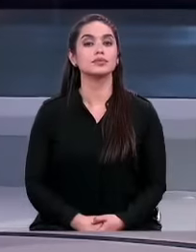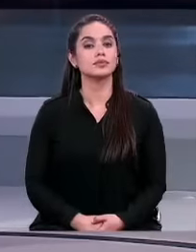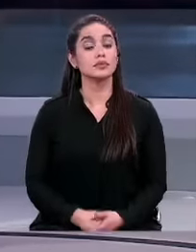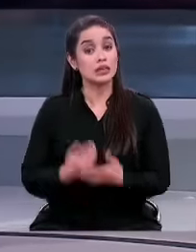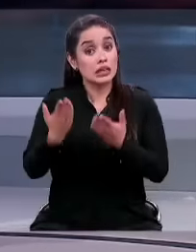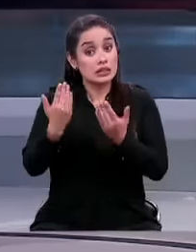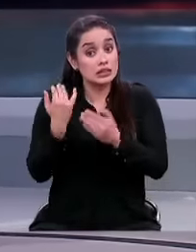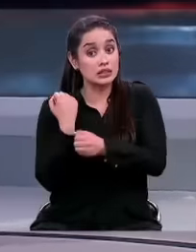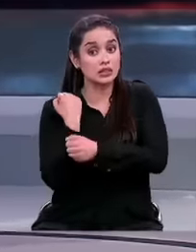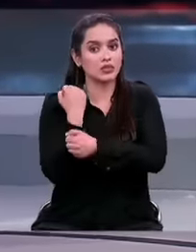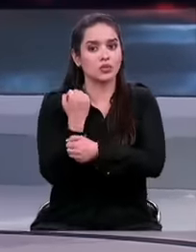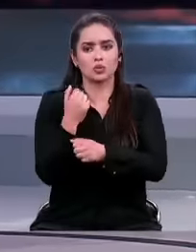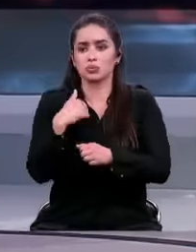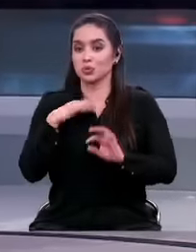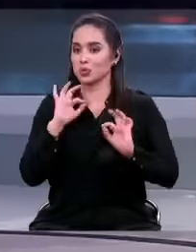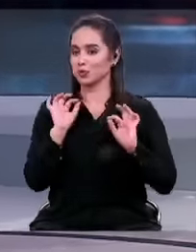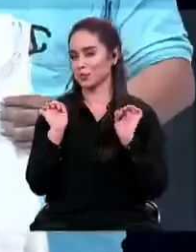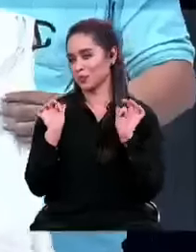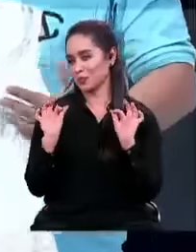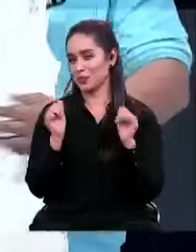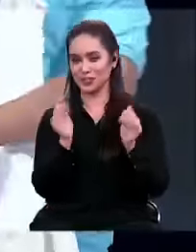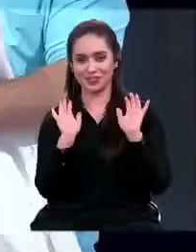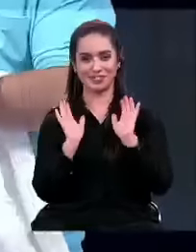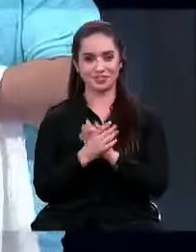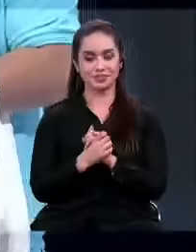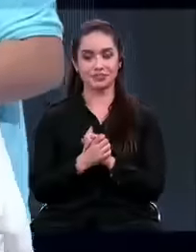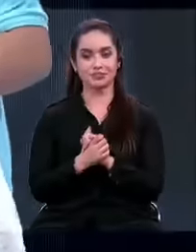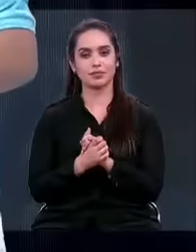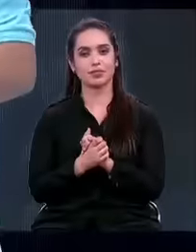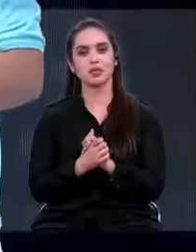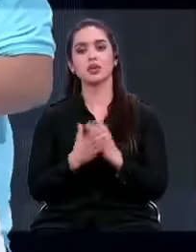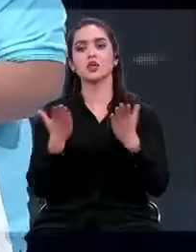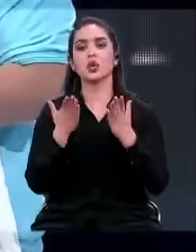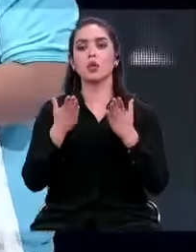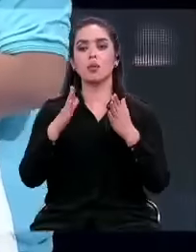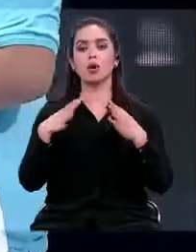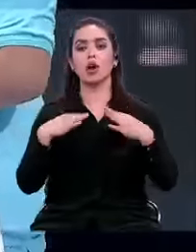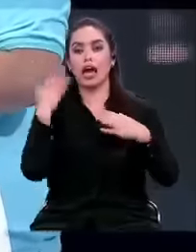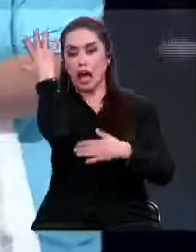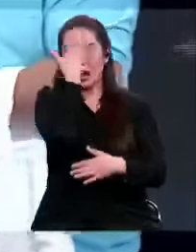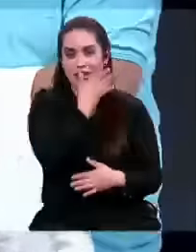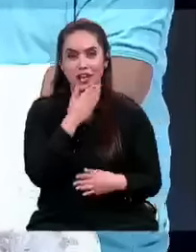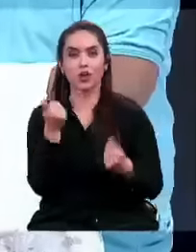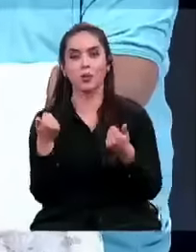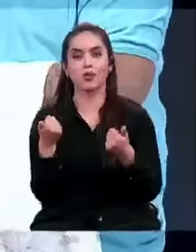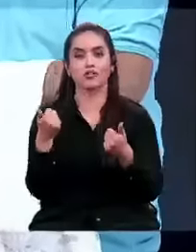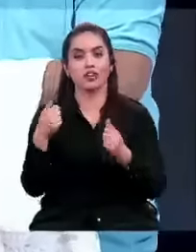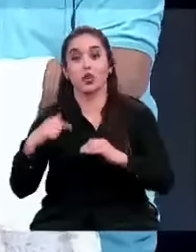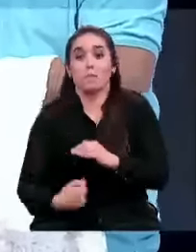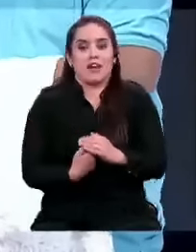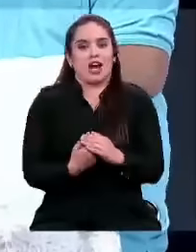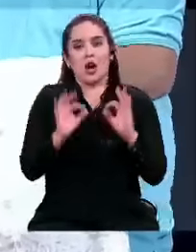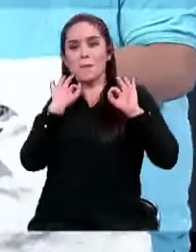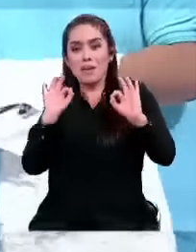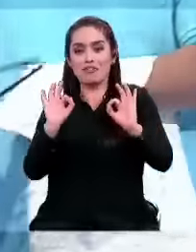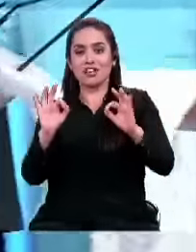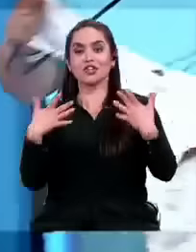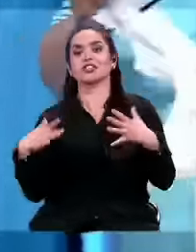¿Necesita ayuda? No, estoy muy bien, gracias. ¿Y cómo le quedó el negro? ¡Ay, me encajó perfecto! ¡Me lo llevo